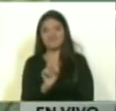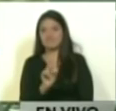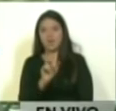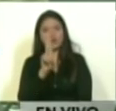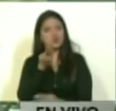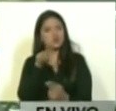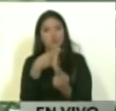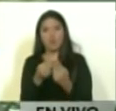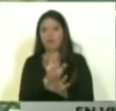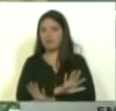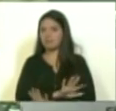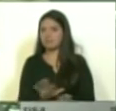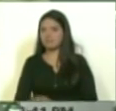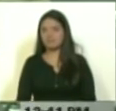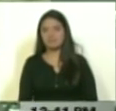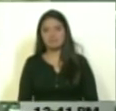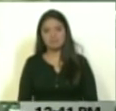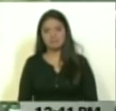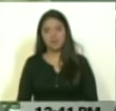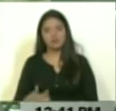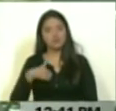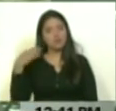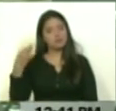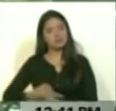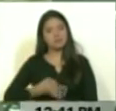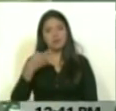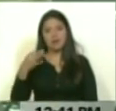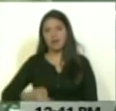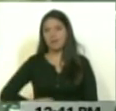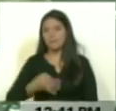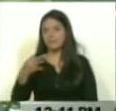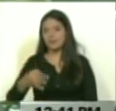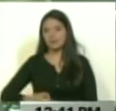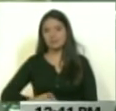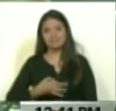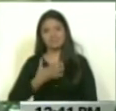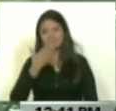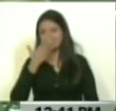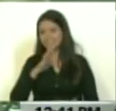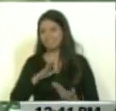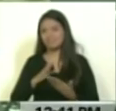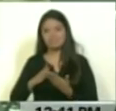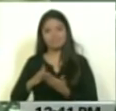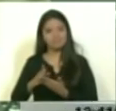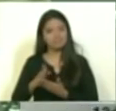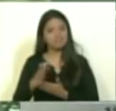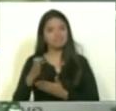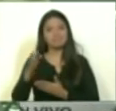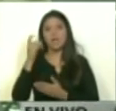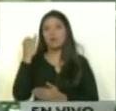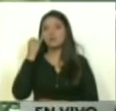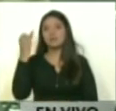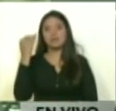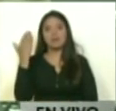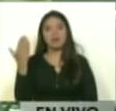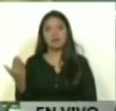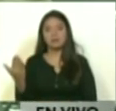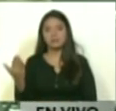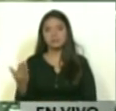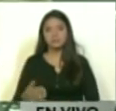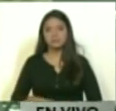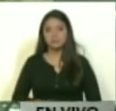me le entregaré. Siempre he sido y seré leal a un ideal, a